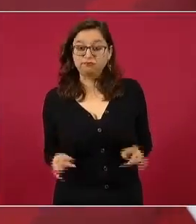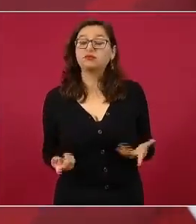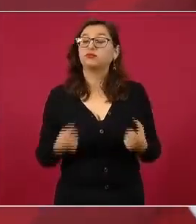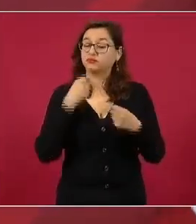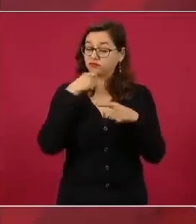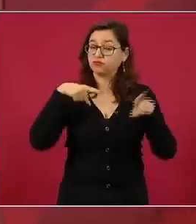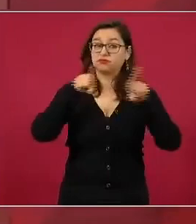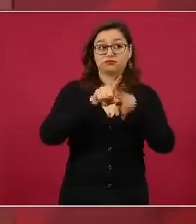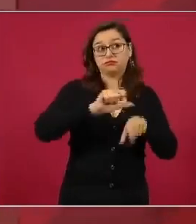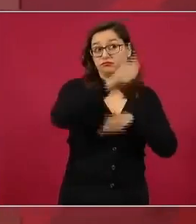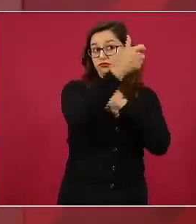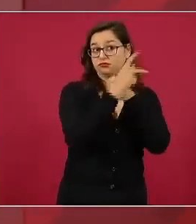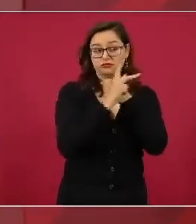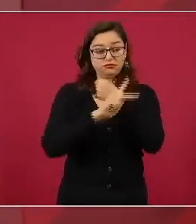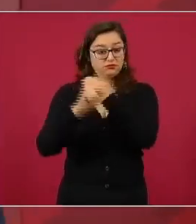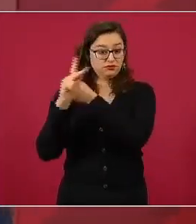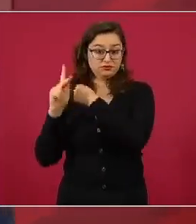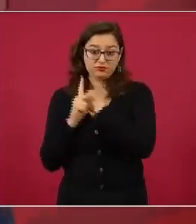Todavía,